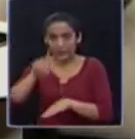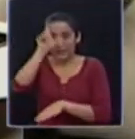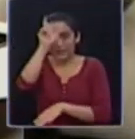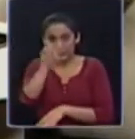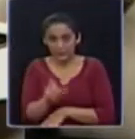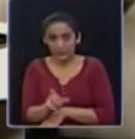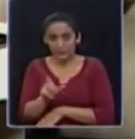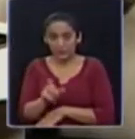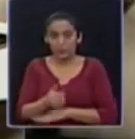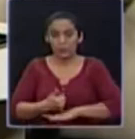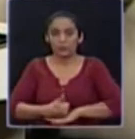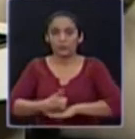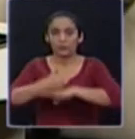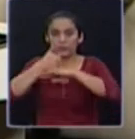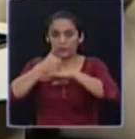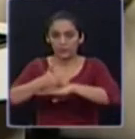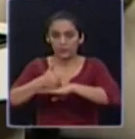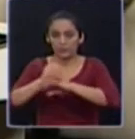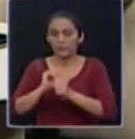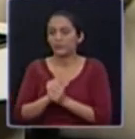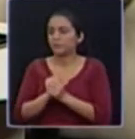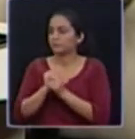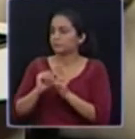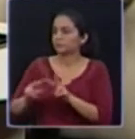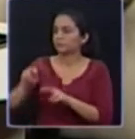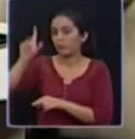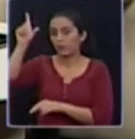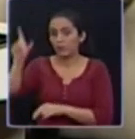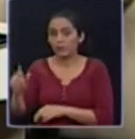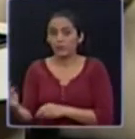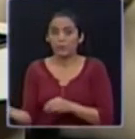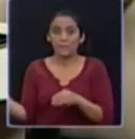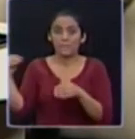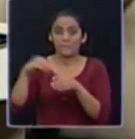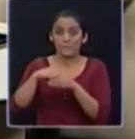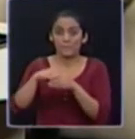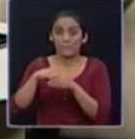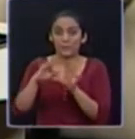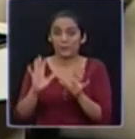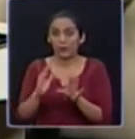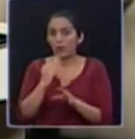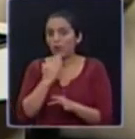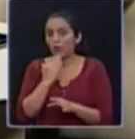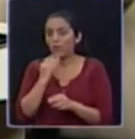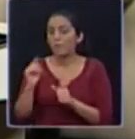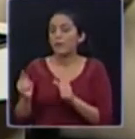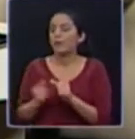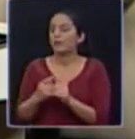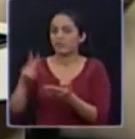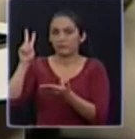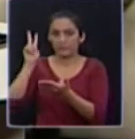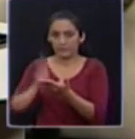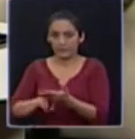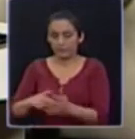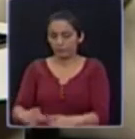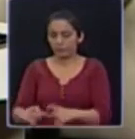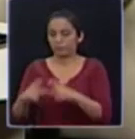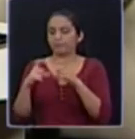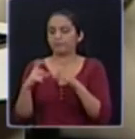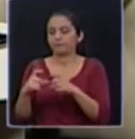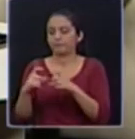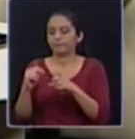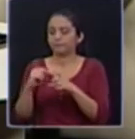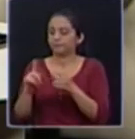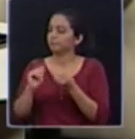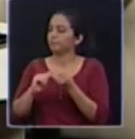¿ya?, que quiere ingresar al país, solo tendrá el ingreso al país cuando cumpla los requisitos y se registre su